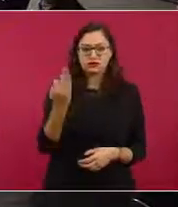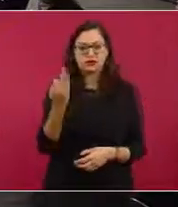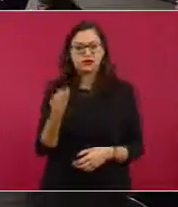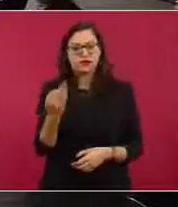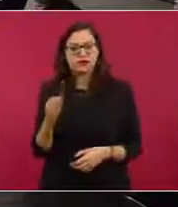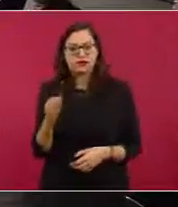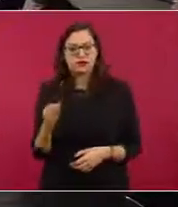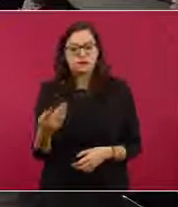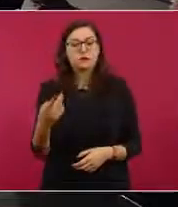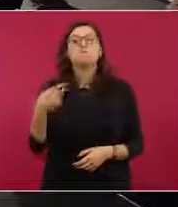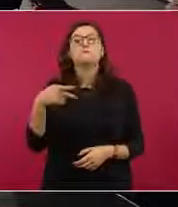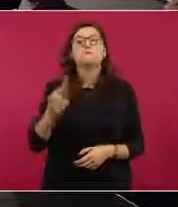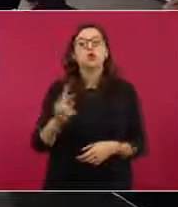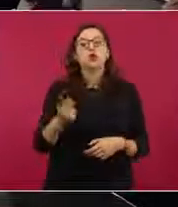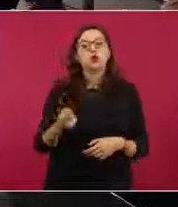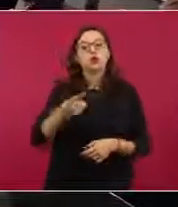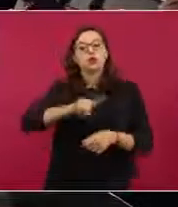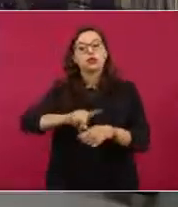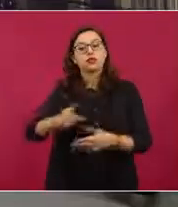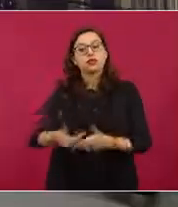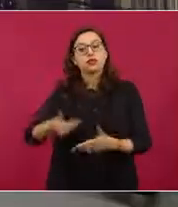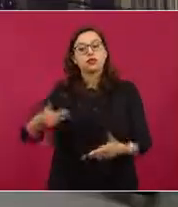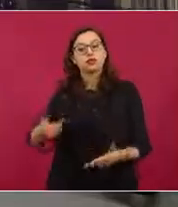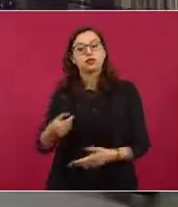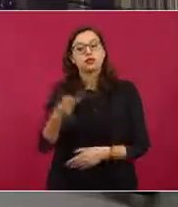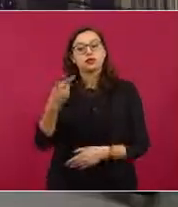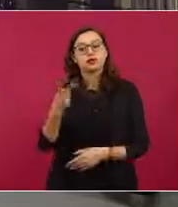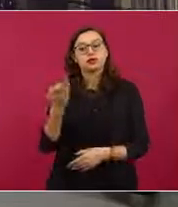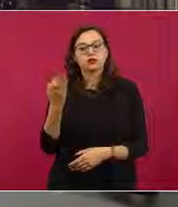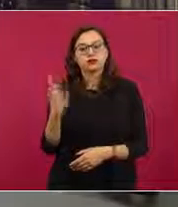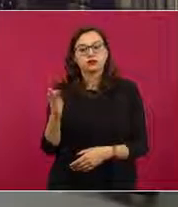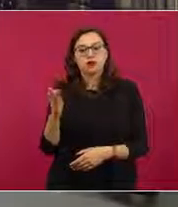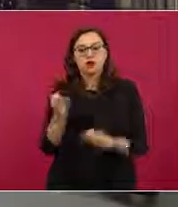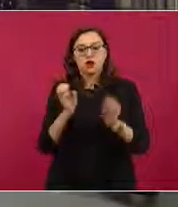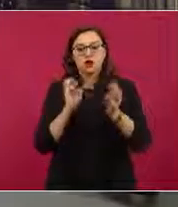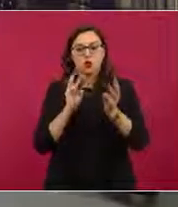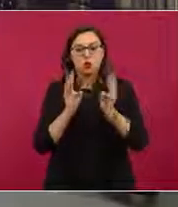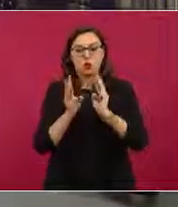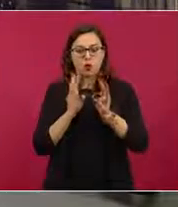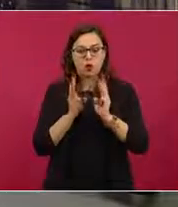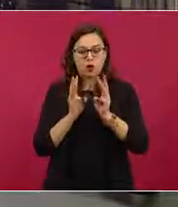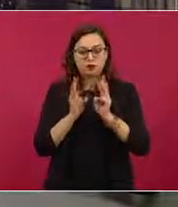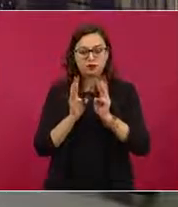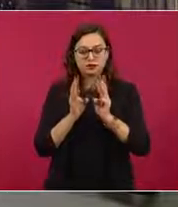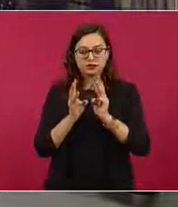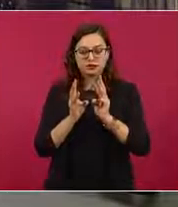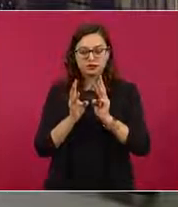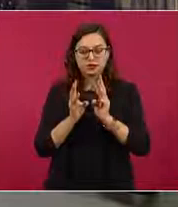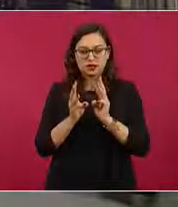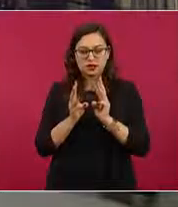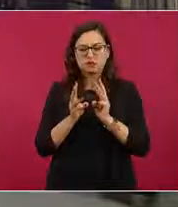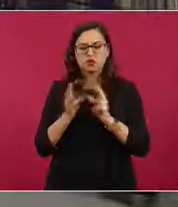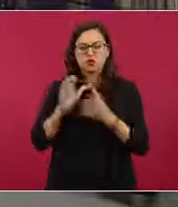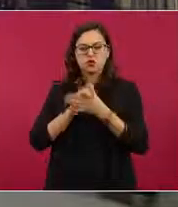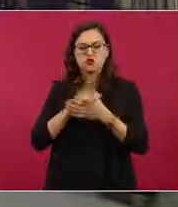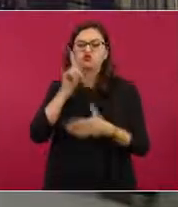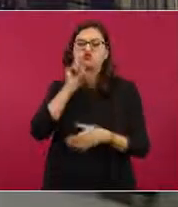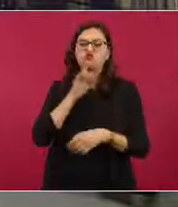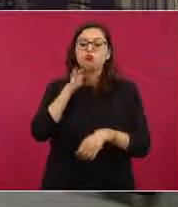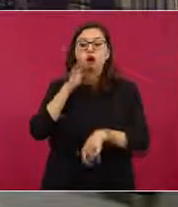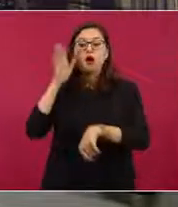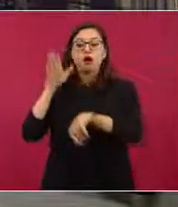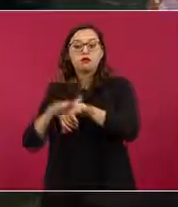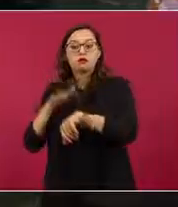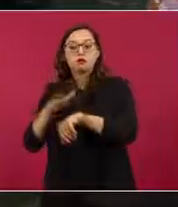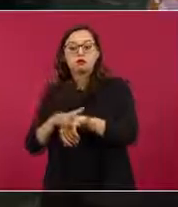embargo, el 2 de febrero, por un audio de WhatsApp, le hace saber a su esposa que